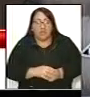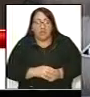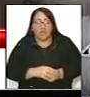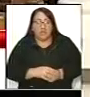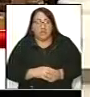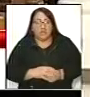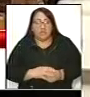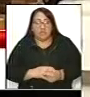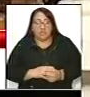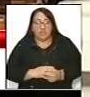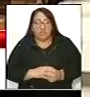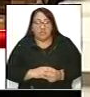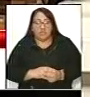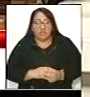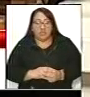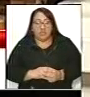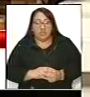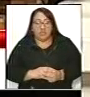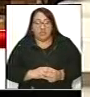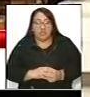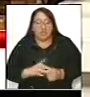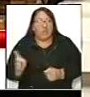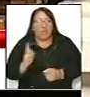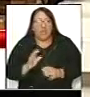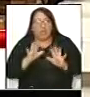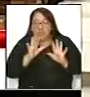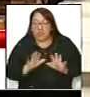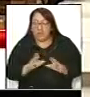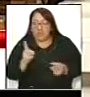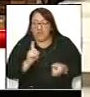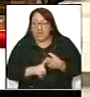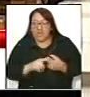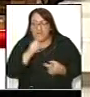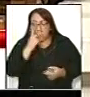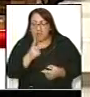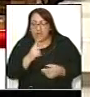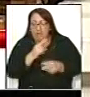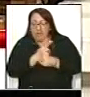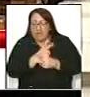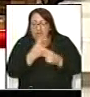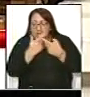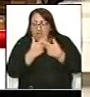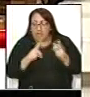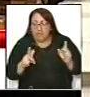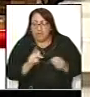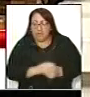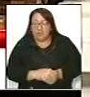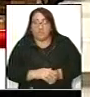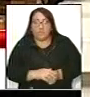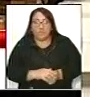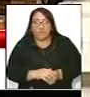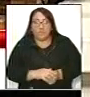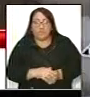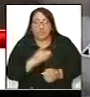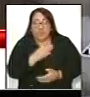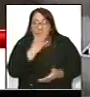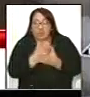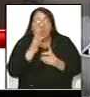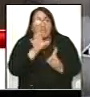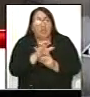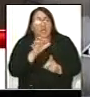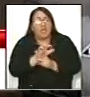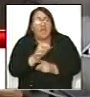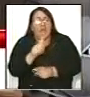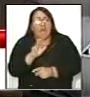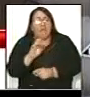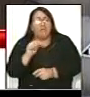pararemos, Presidenta, colegas, hasta ver a Venezuela libre de la opresión, del